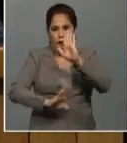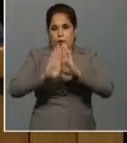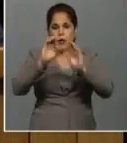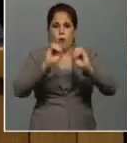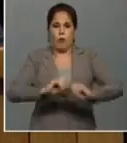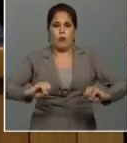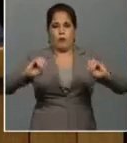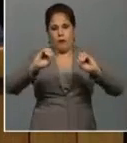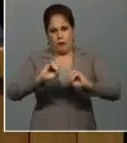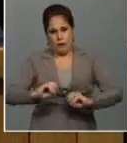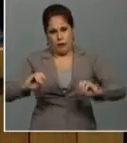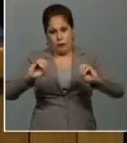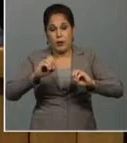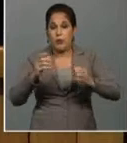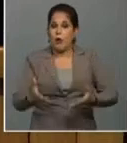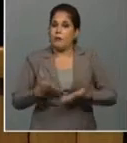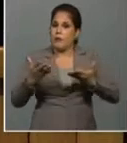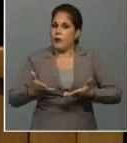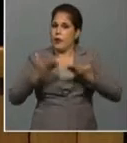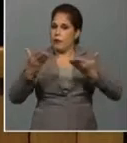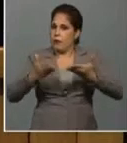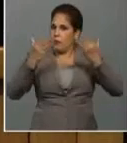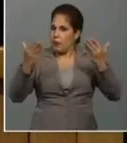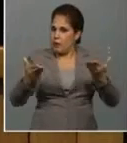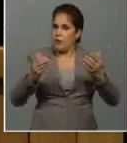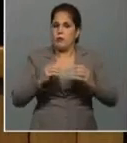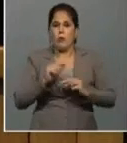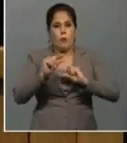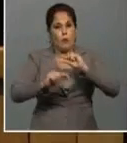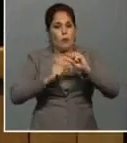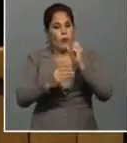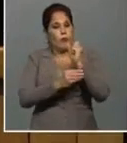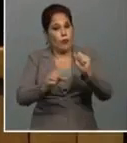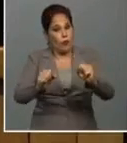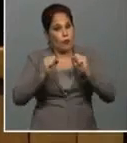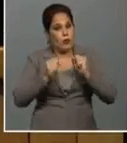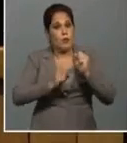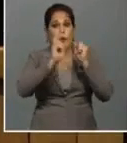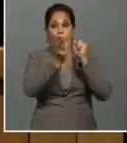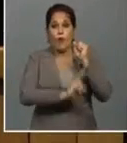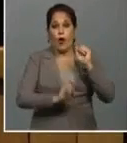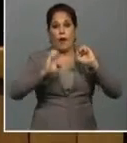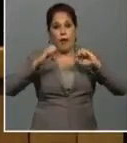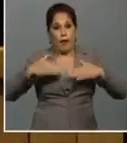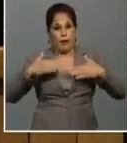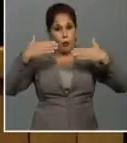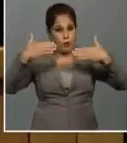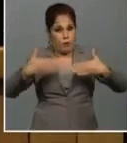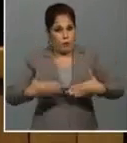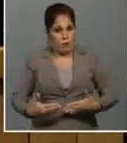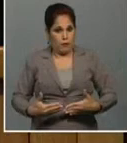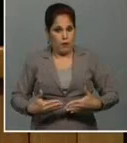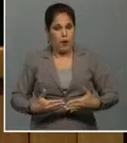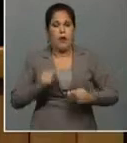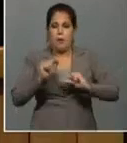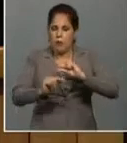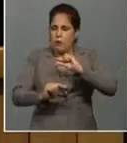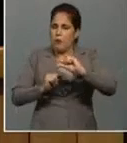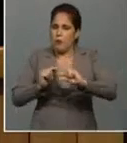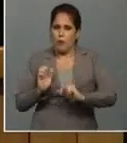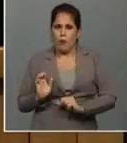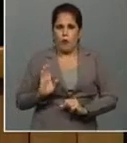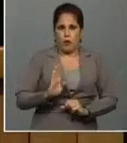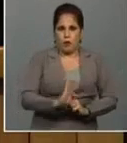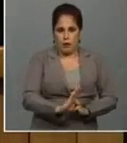ordenamiento y la recuperación la ponderación y el fortalecimiento de los valores éticos y morales que nos han traído hasta